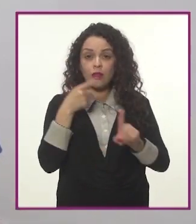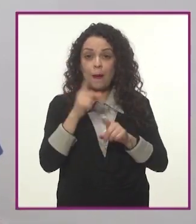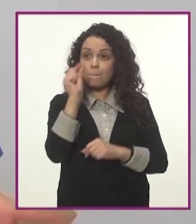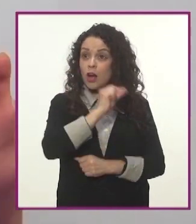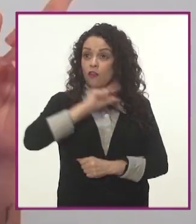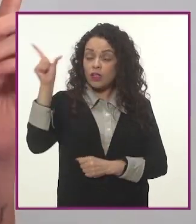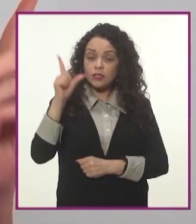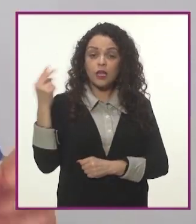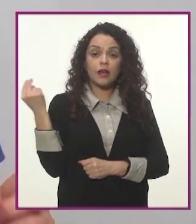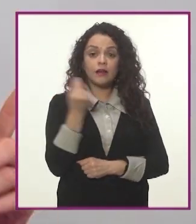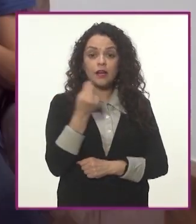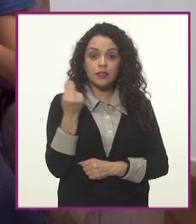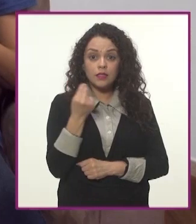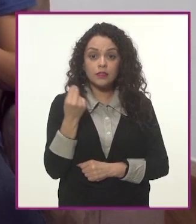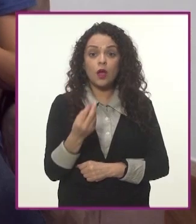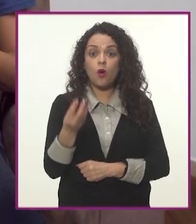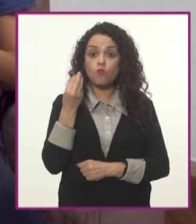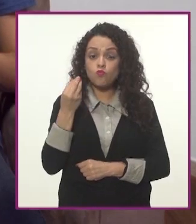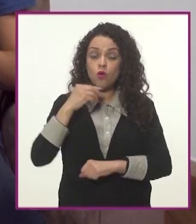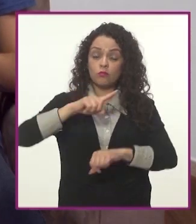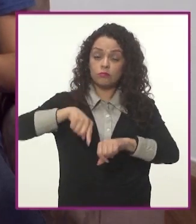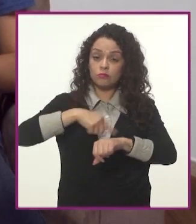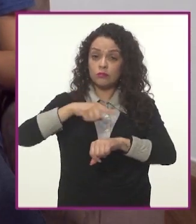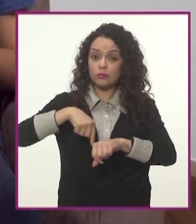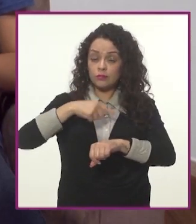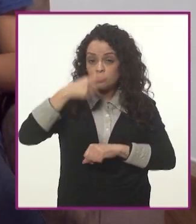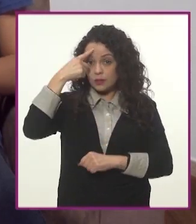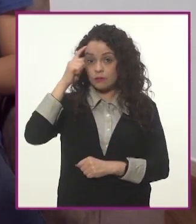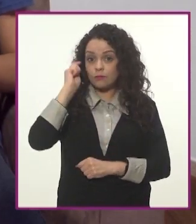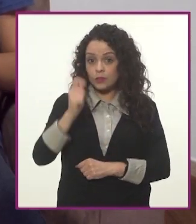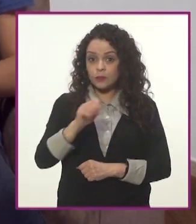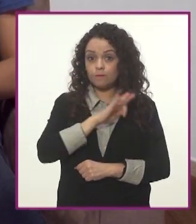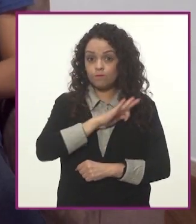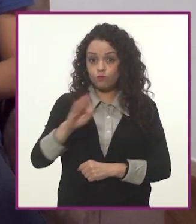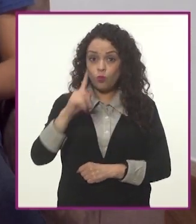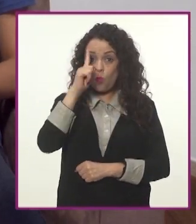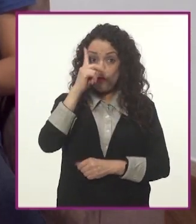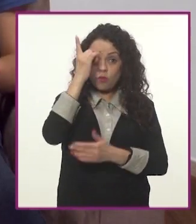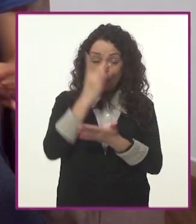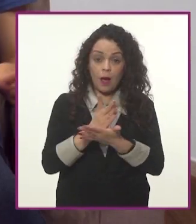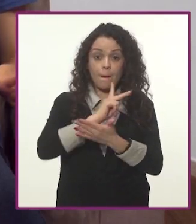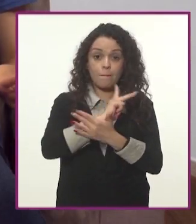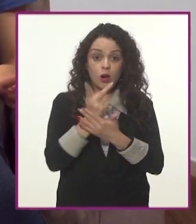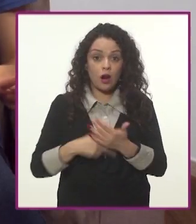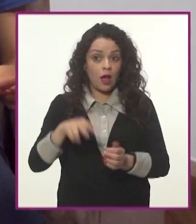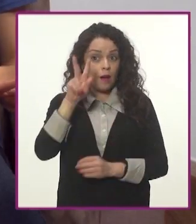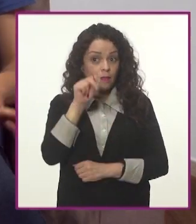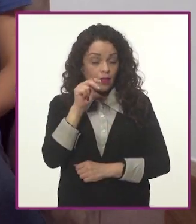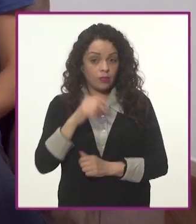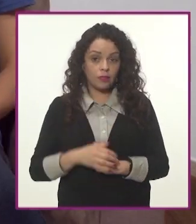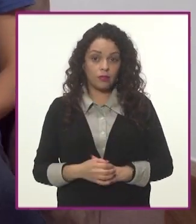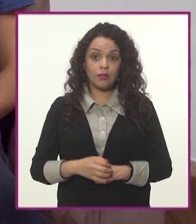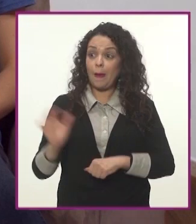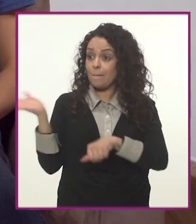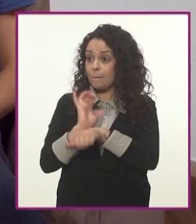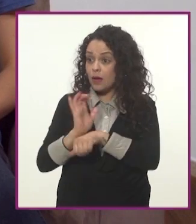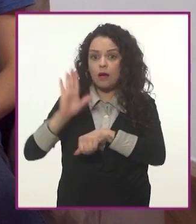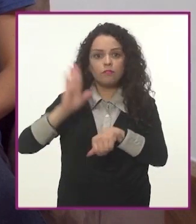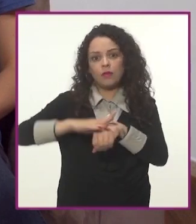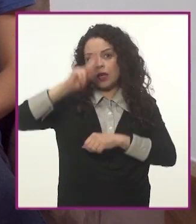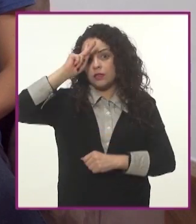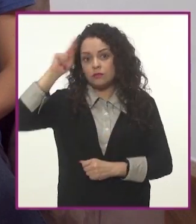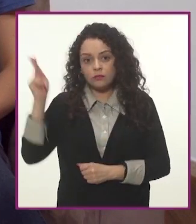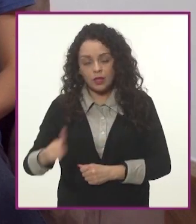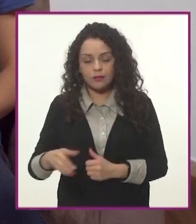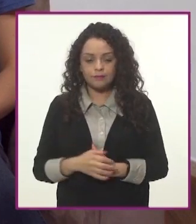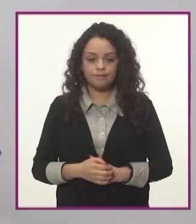se necesitan muchas horas de vuelo para poder aventarte un programa de televisión. Y ya ni digas una peli. O sea que mejor sigo